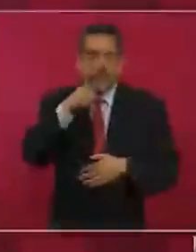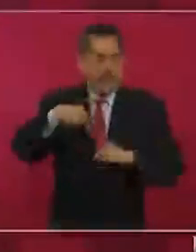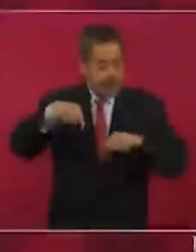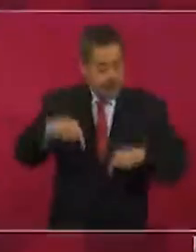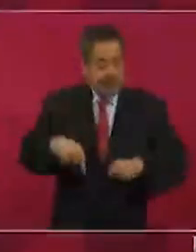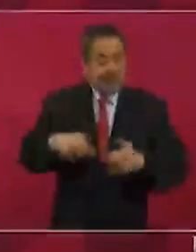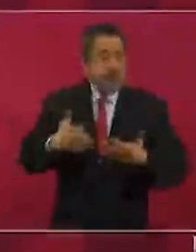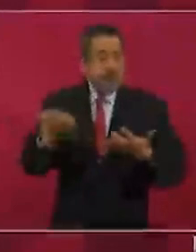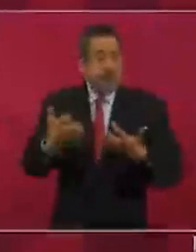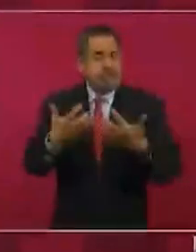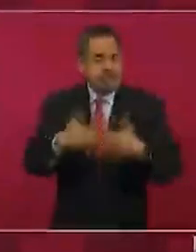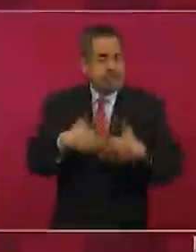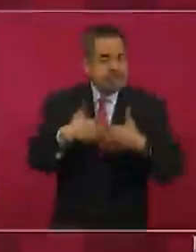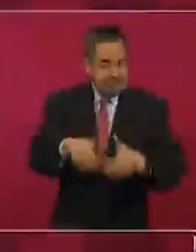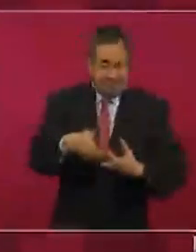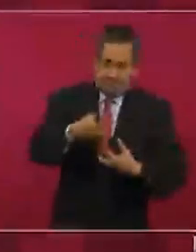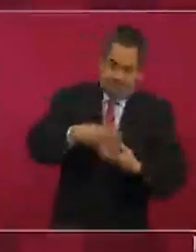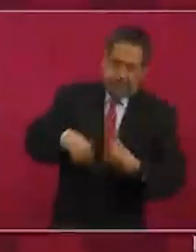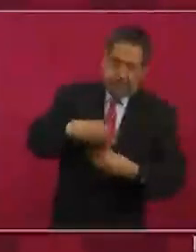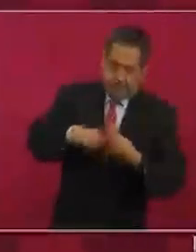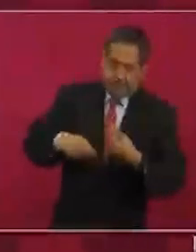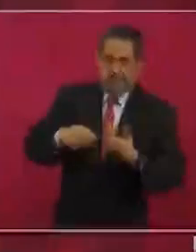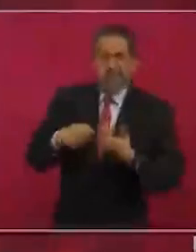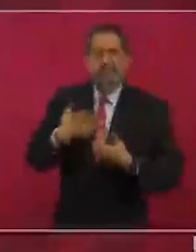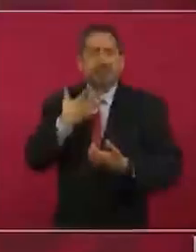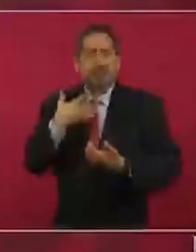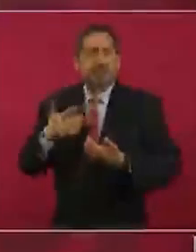producir nuestros combustibles,